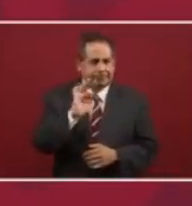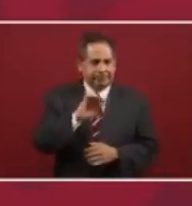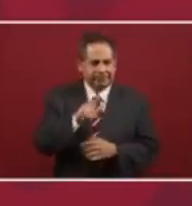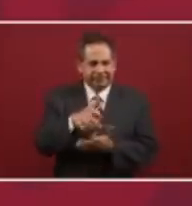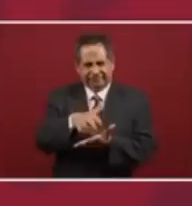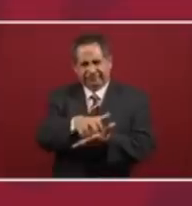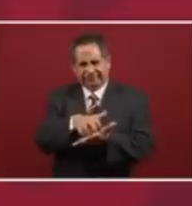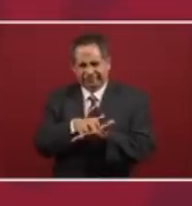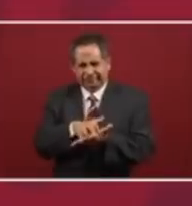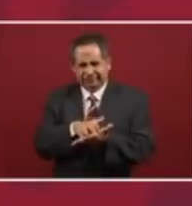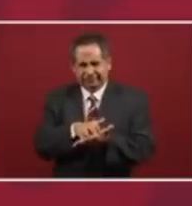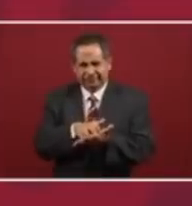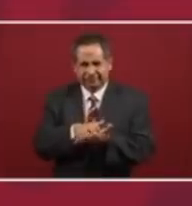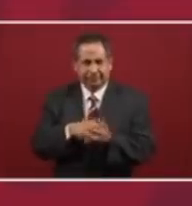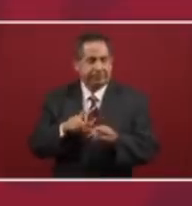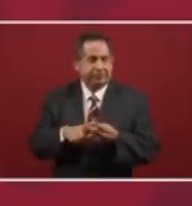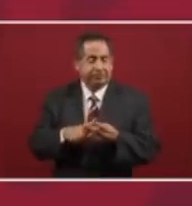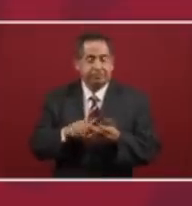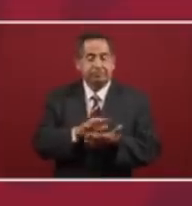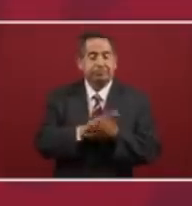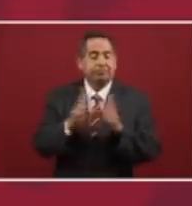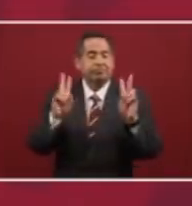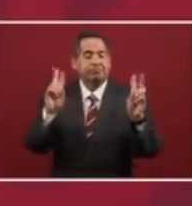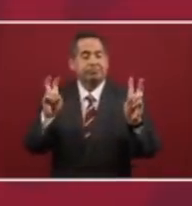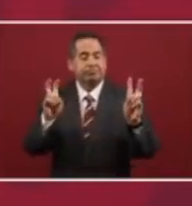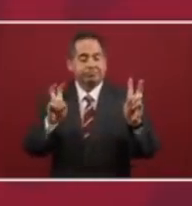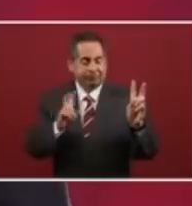a la pobreza franciscana